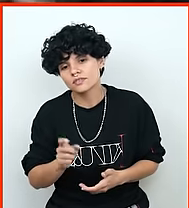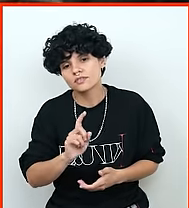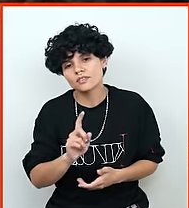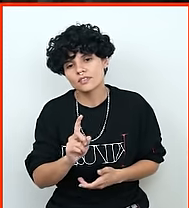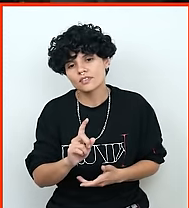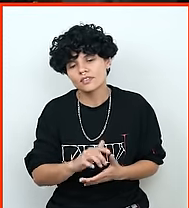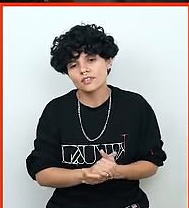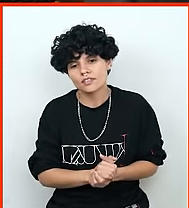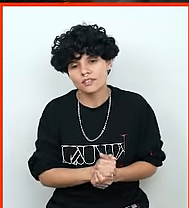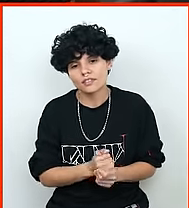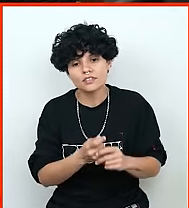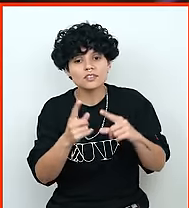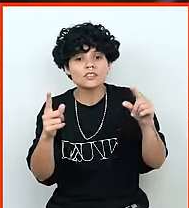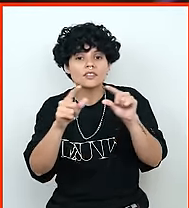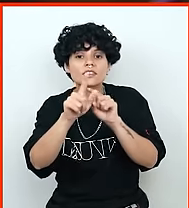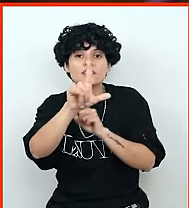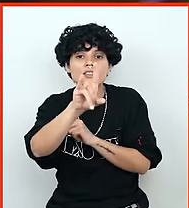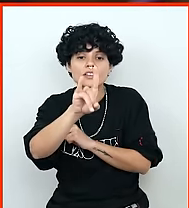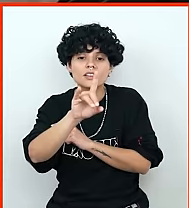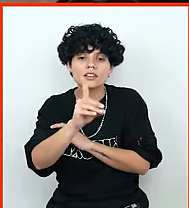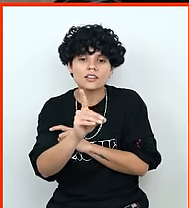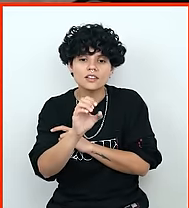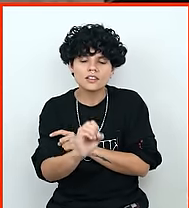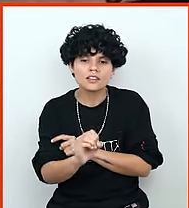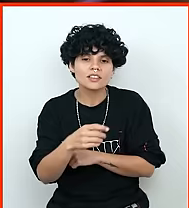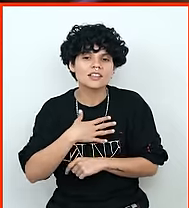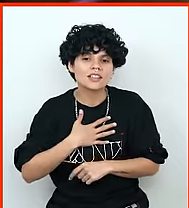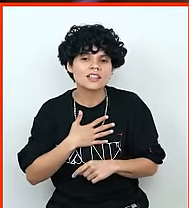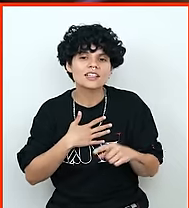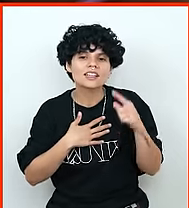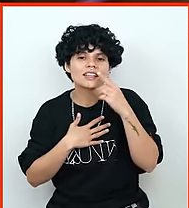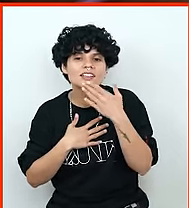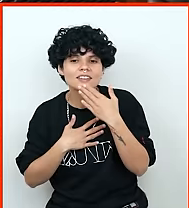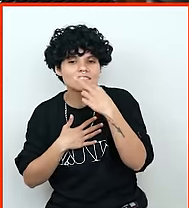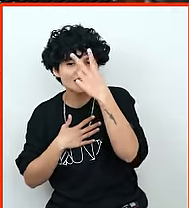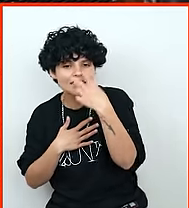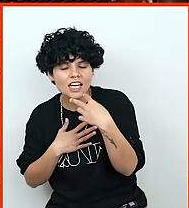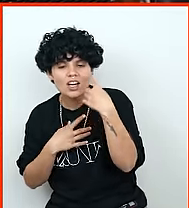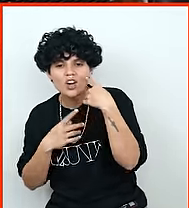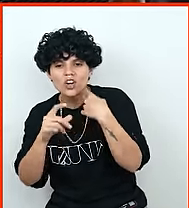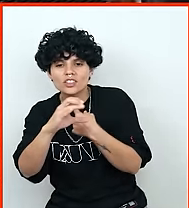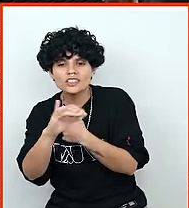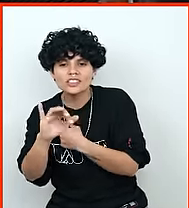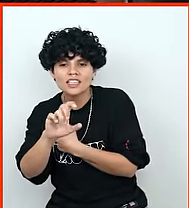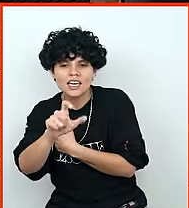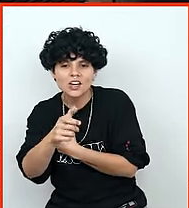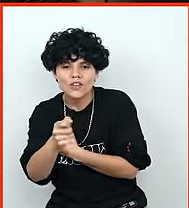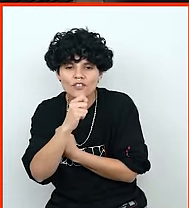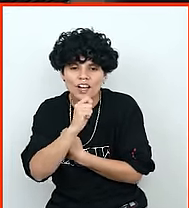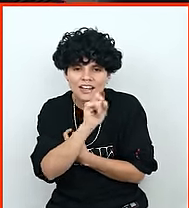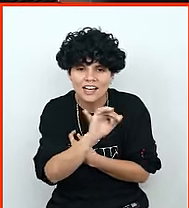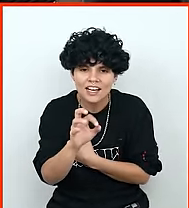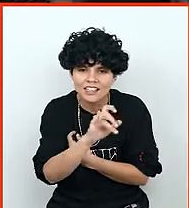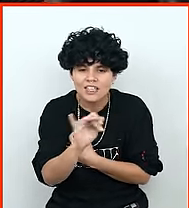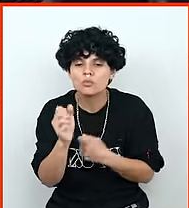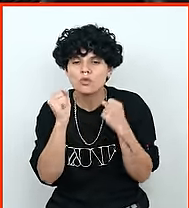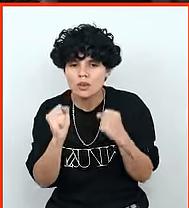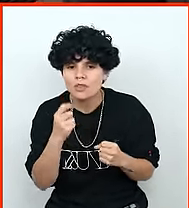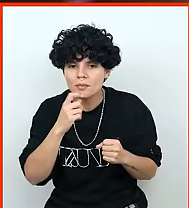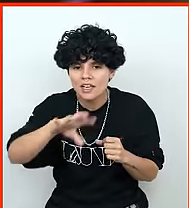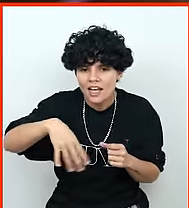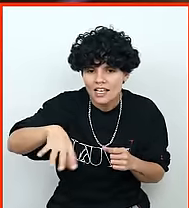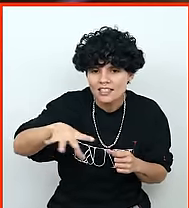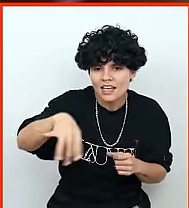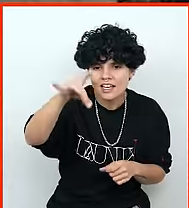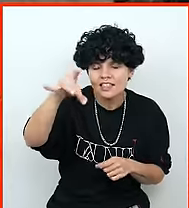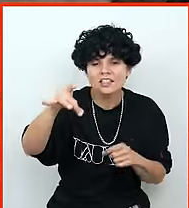yo pongo el nudo aquí, ¿te provoca algo, no? Sí, me provoca. ¿Qué te provoca? Me gustaría poner el ciego, pero ya, me faltan letras en esta weá. Pero podemos sacar al azar. Ah,